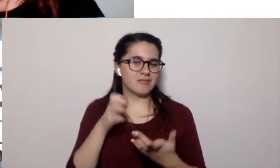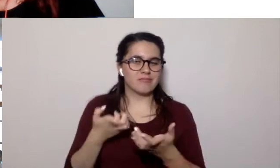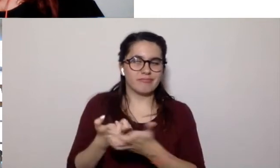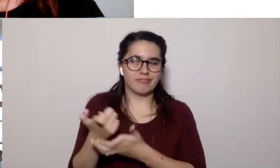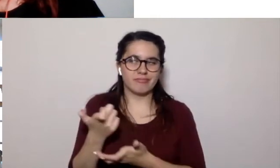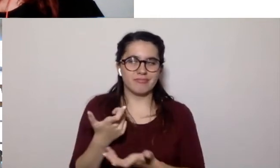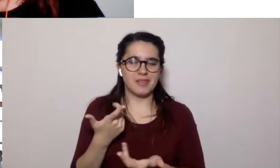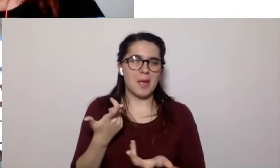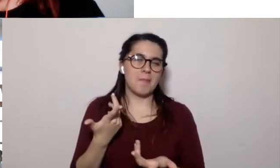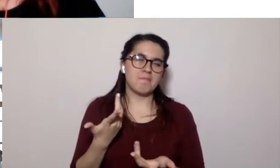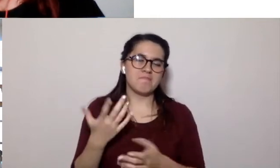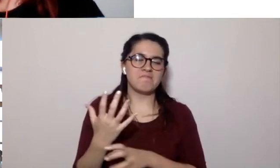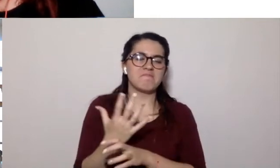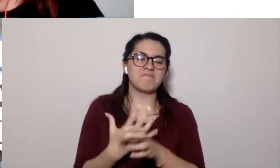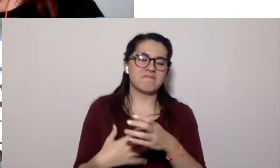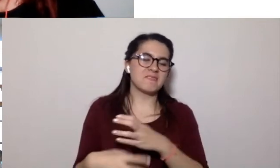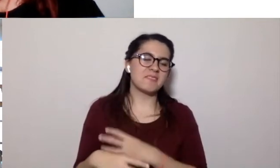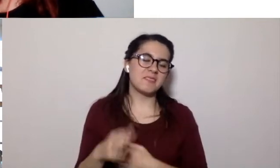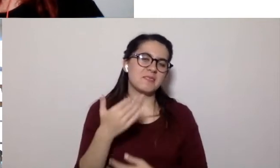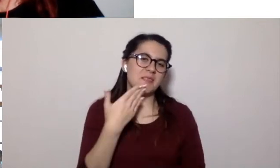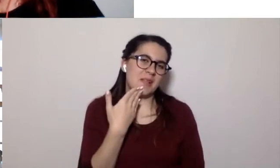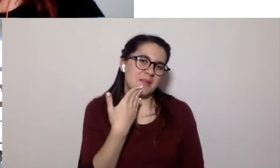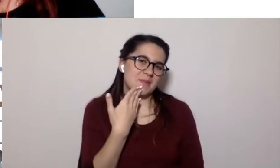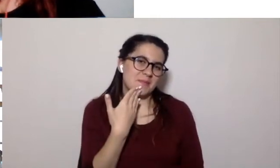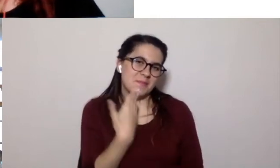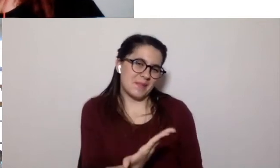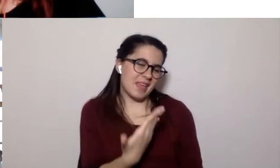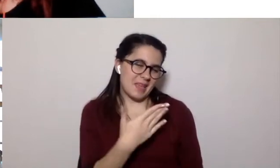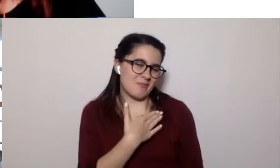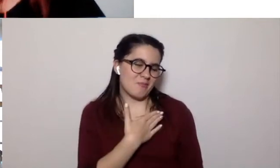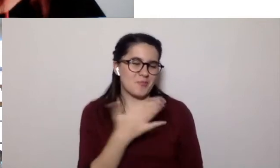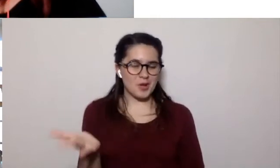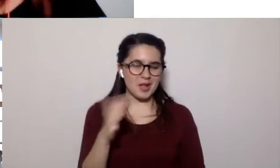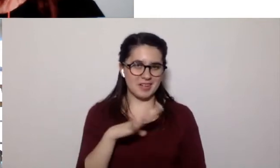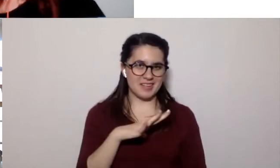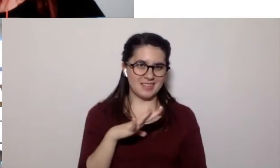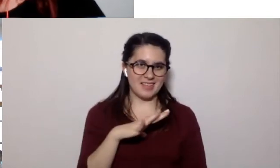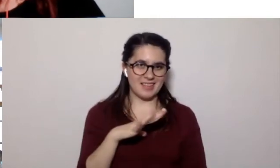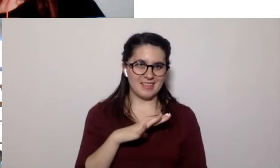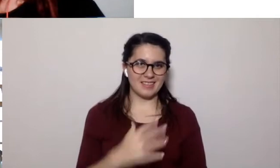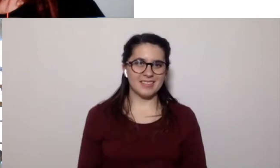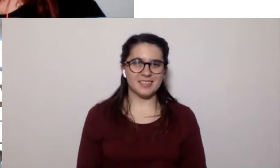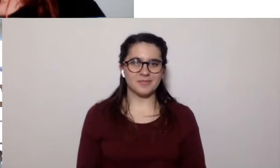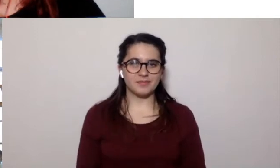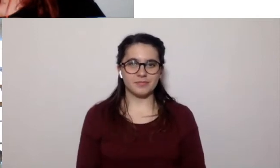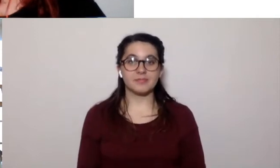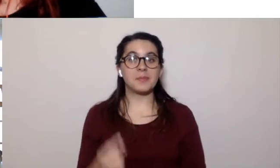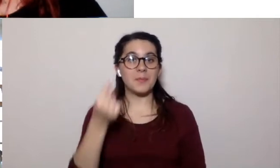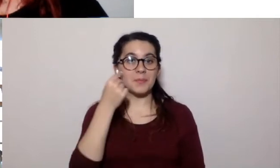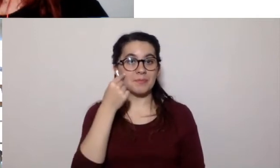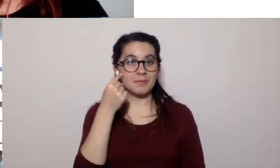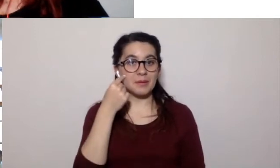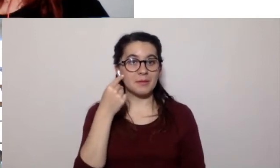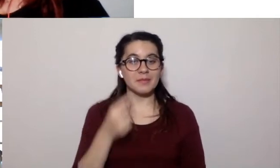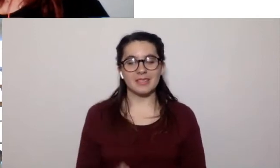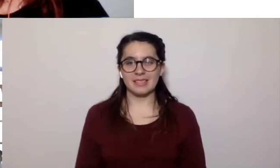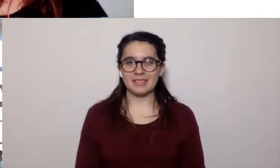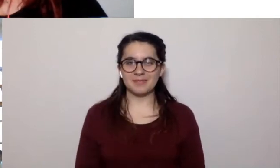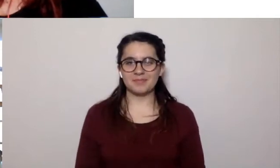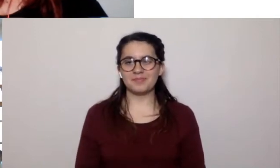sus cosas buenas el poder hacerlo así. Claro, fíjate, nosotros hicimos